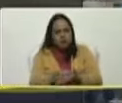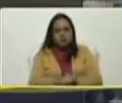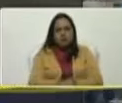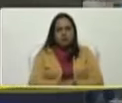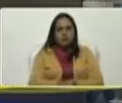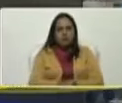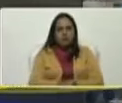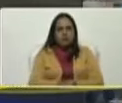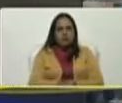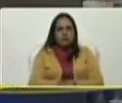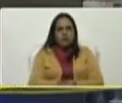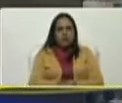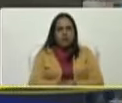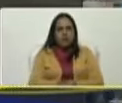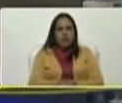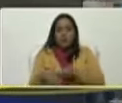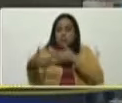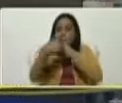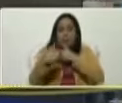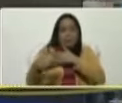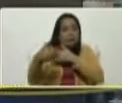Ya están atacando al árbitro.